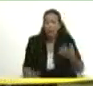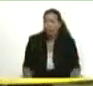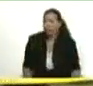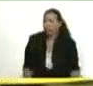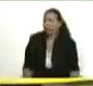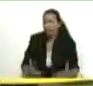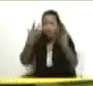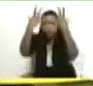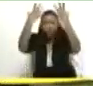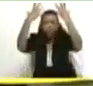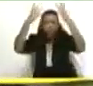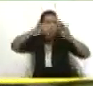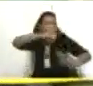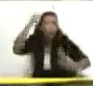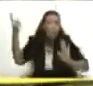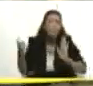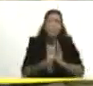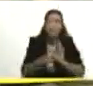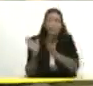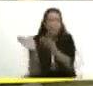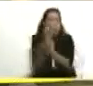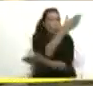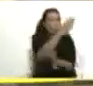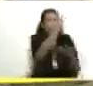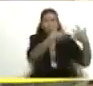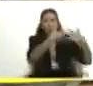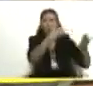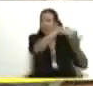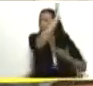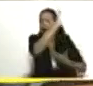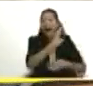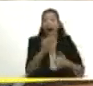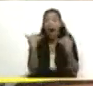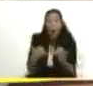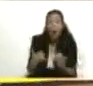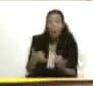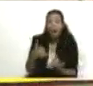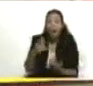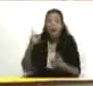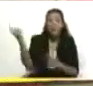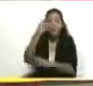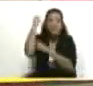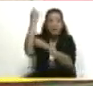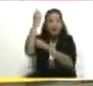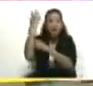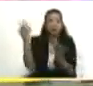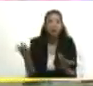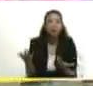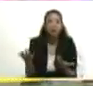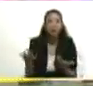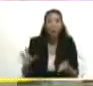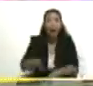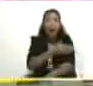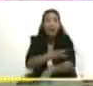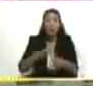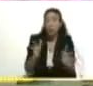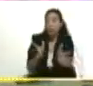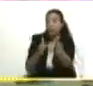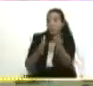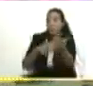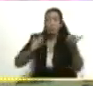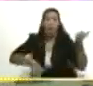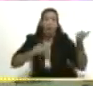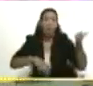florecer absoluto del canto del llano venezolano, porque aquí no se escuchaba. Uno de broma sabía pajarillo,